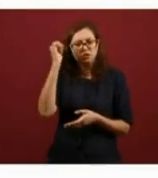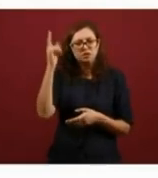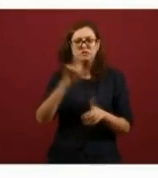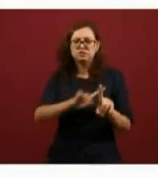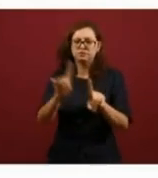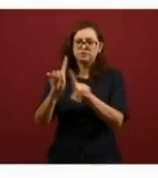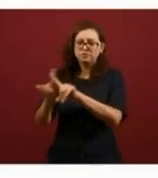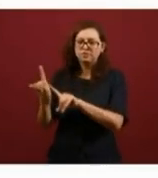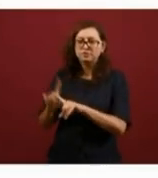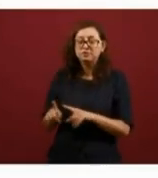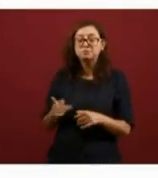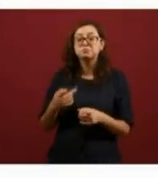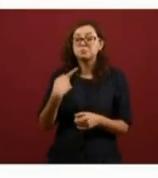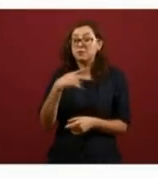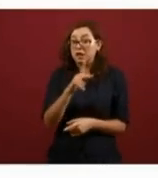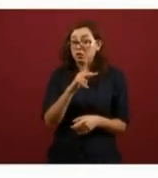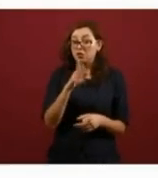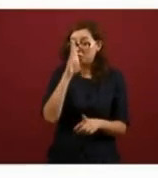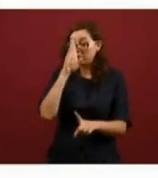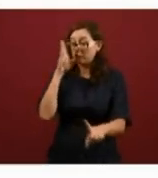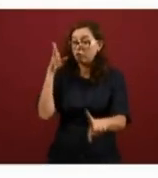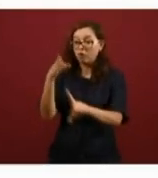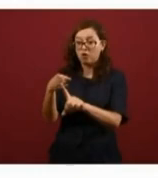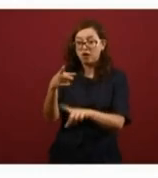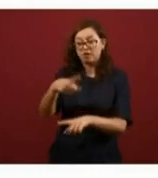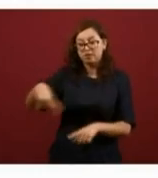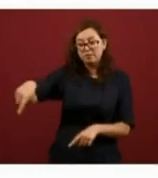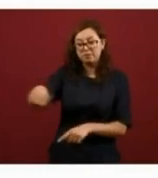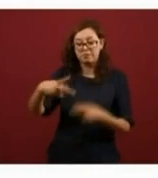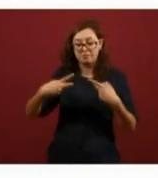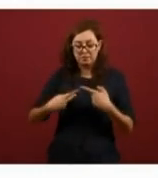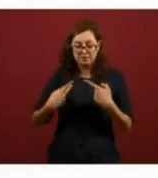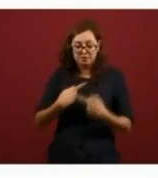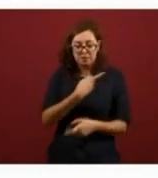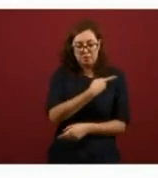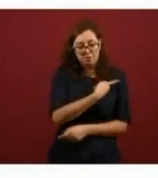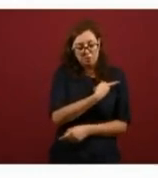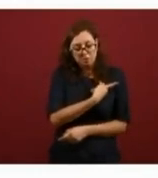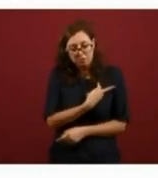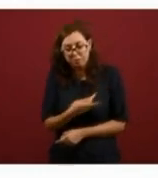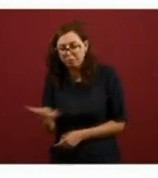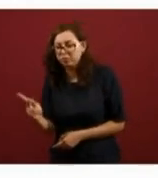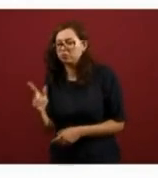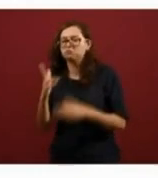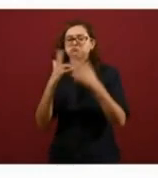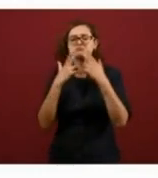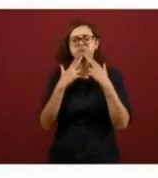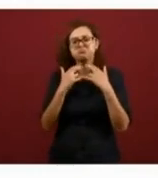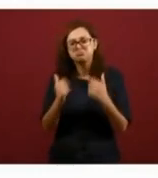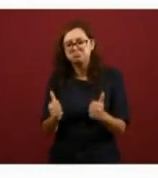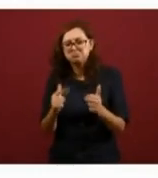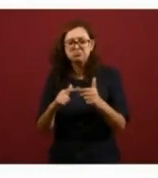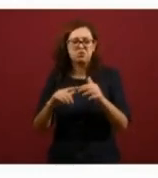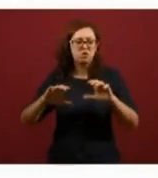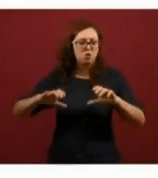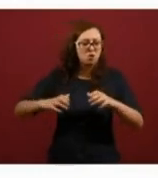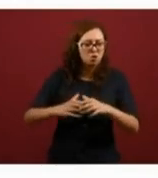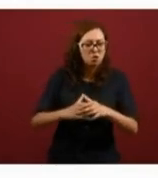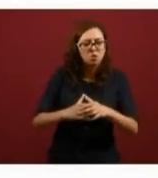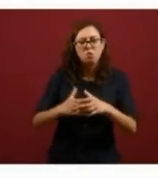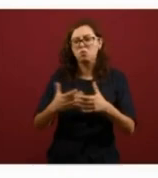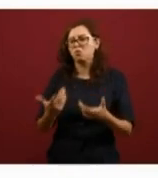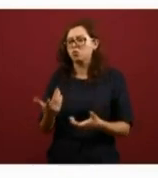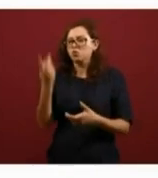los pequeños productores pecuarios, llámese este ejidatario, comunero,